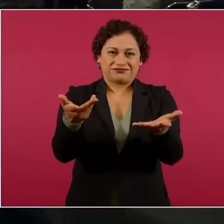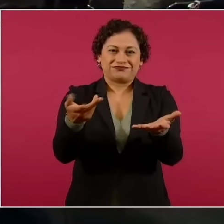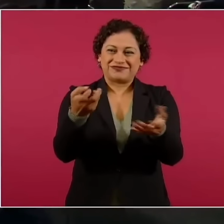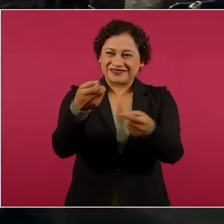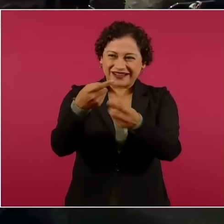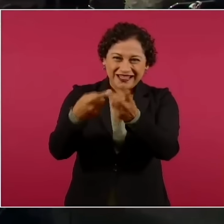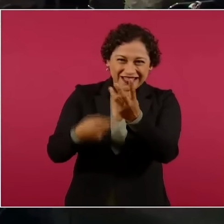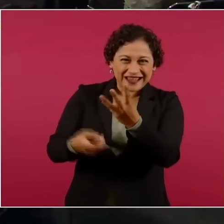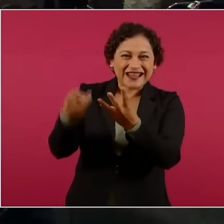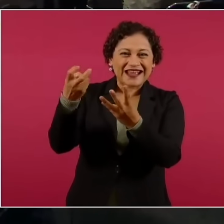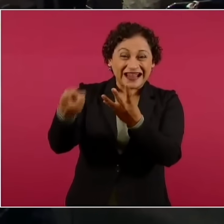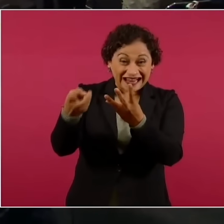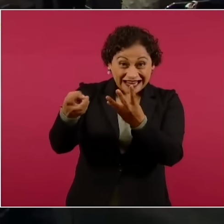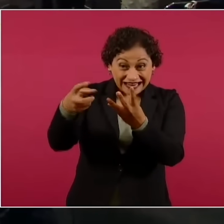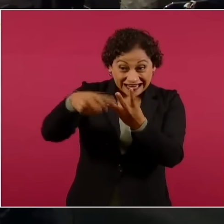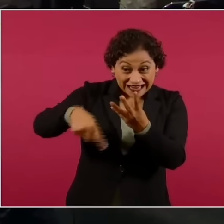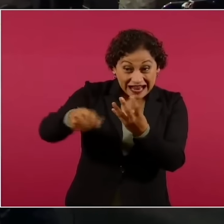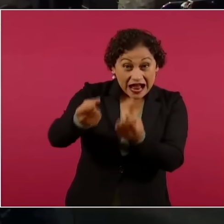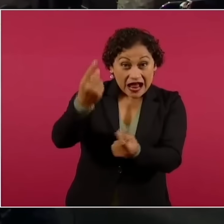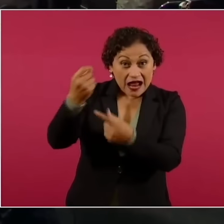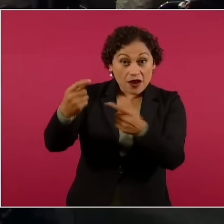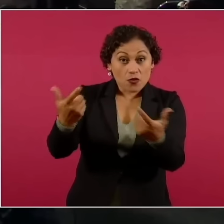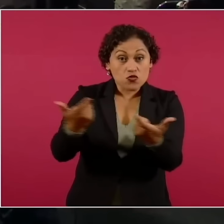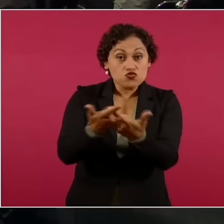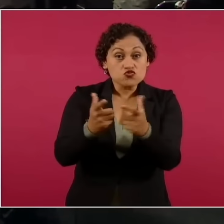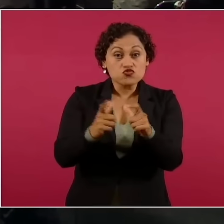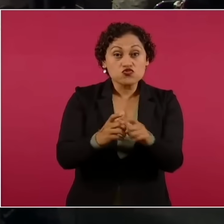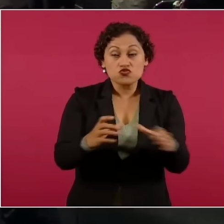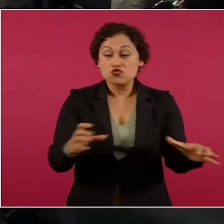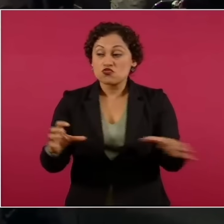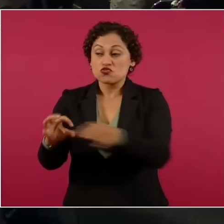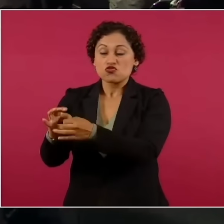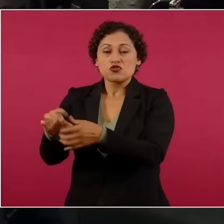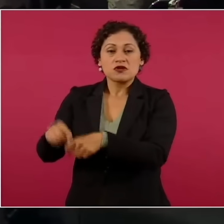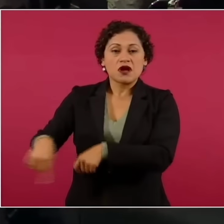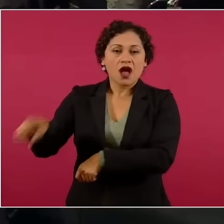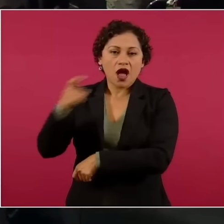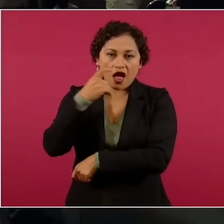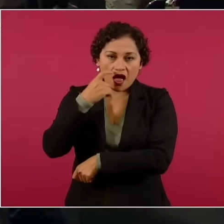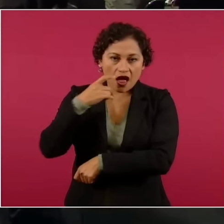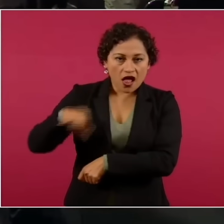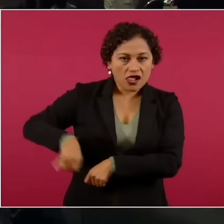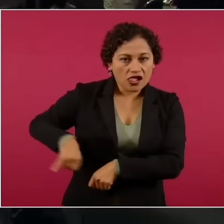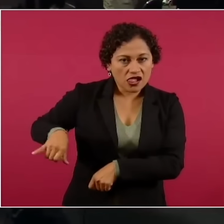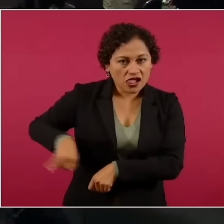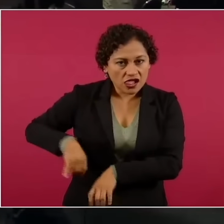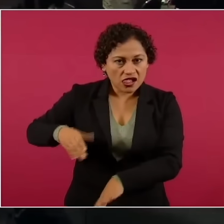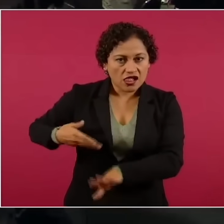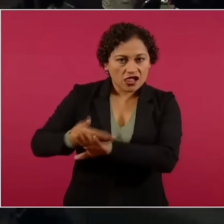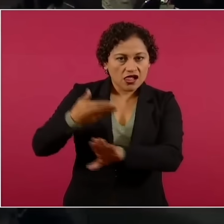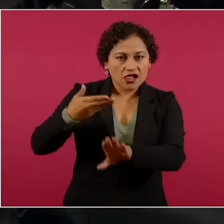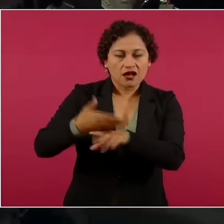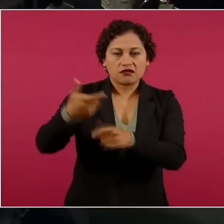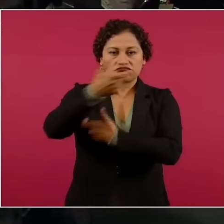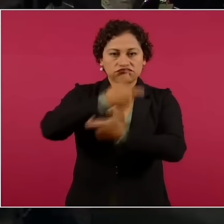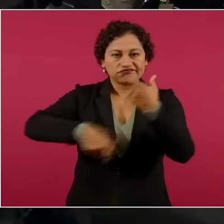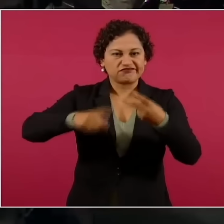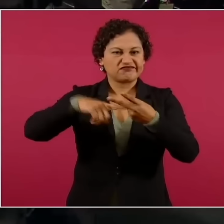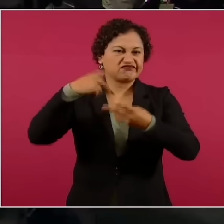vinculados a grupos de intereses creados, ya sea en lo económico, en lo político, no